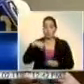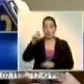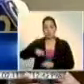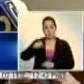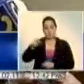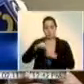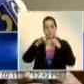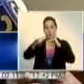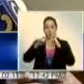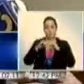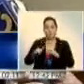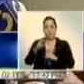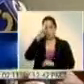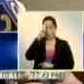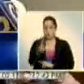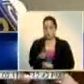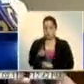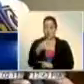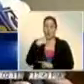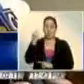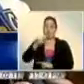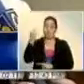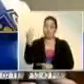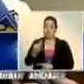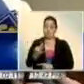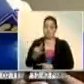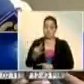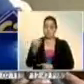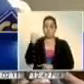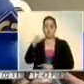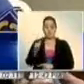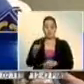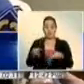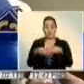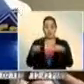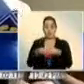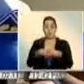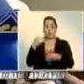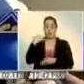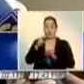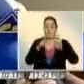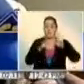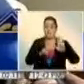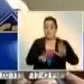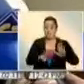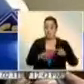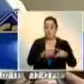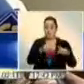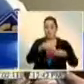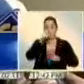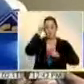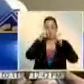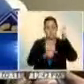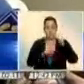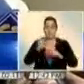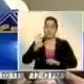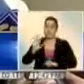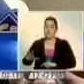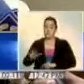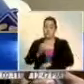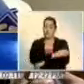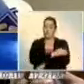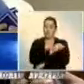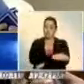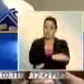merecemos igual respeto. Que si bien es cierto que dentro de este Parlamento hay 7 representantes del oficialismo y 5 de la